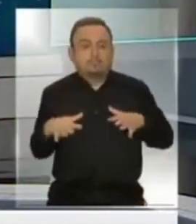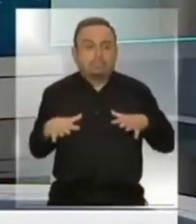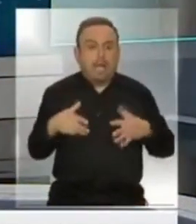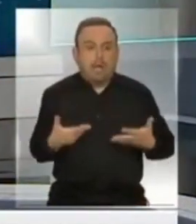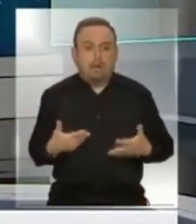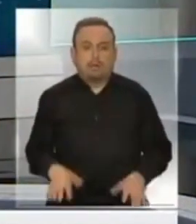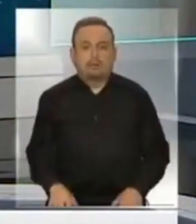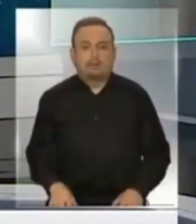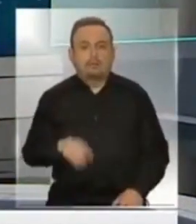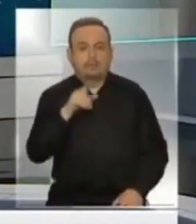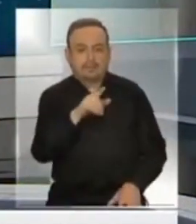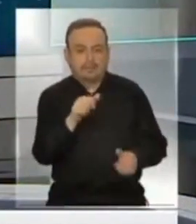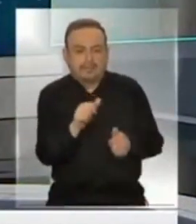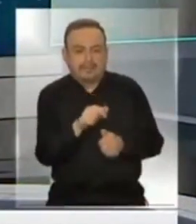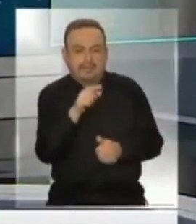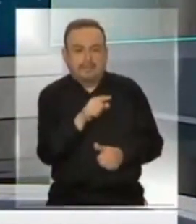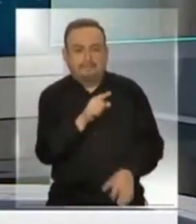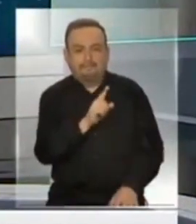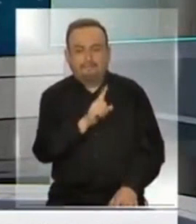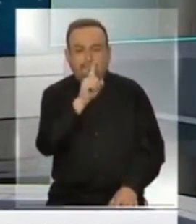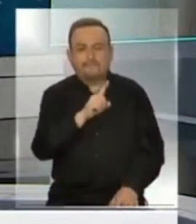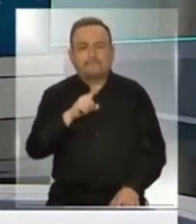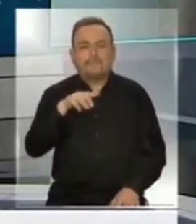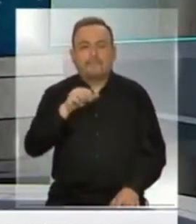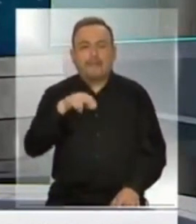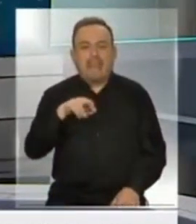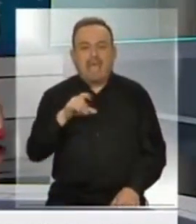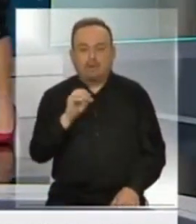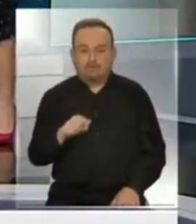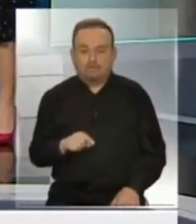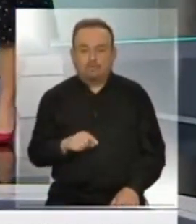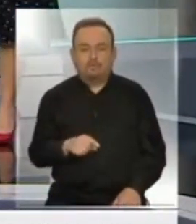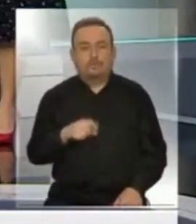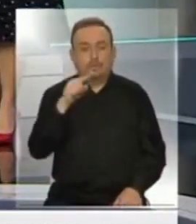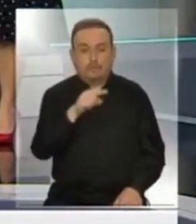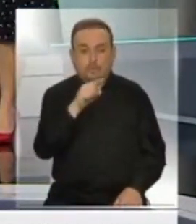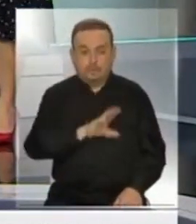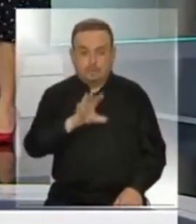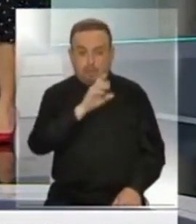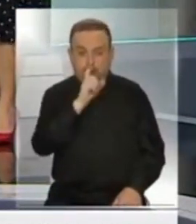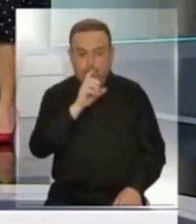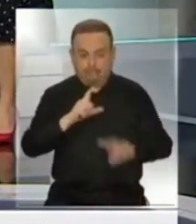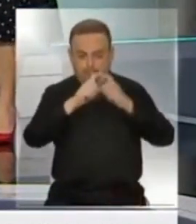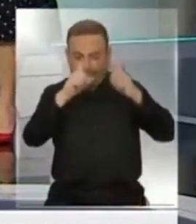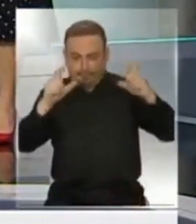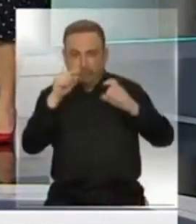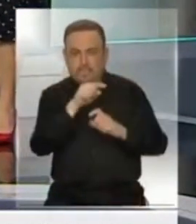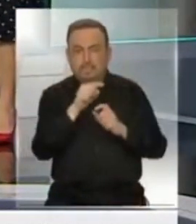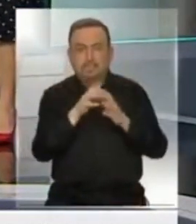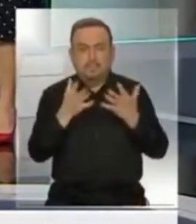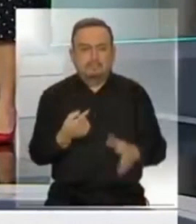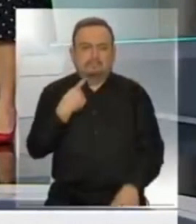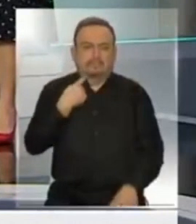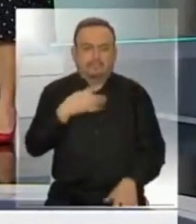últimos años, que tienen que ver con la deforestación. Básicamente, la deforestación hizo que estas comunidades que estaban resguardadas